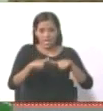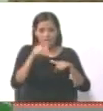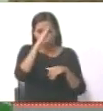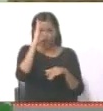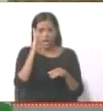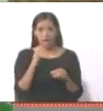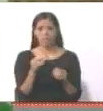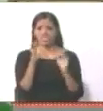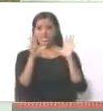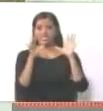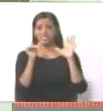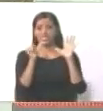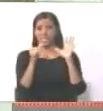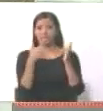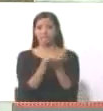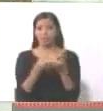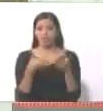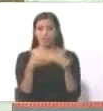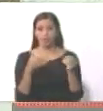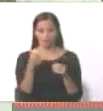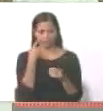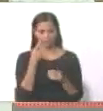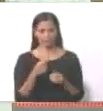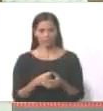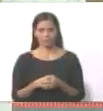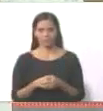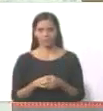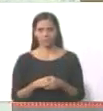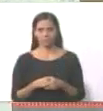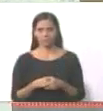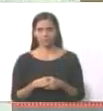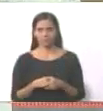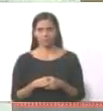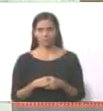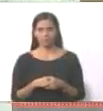millones de dólares. Miren, vean esto.